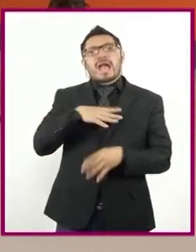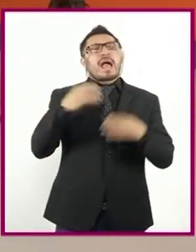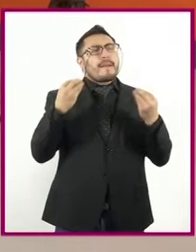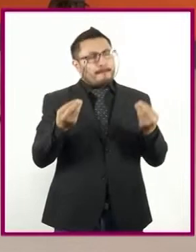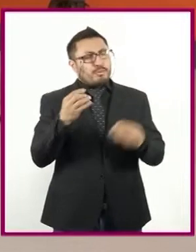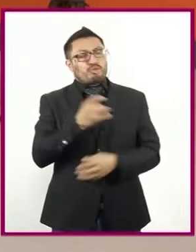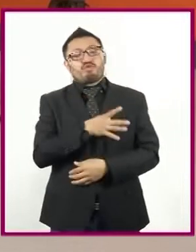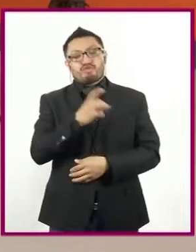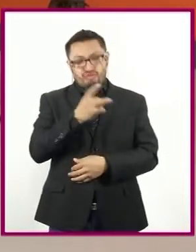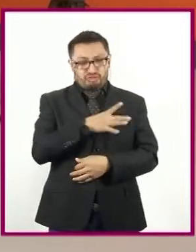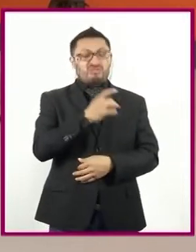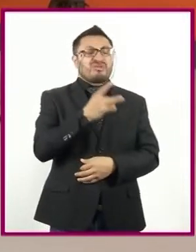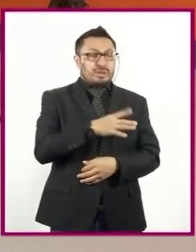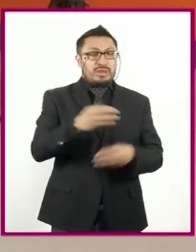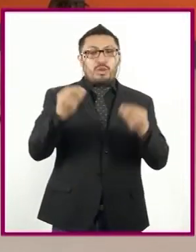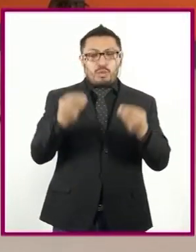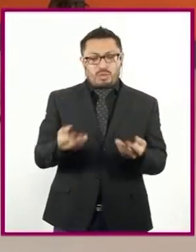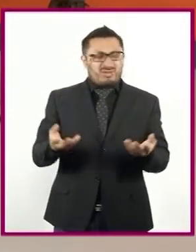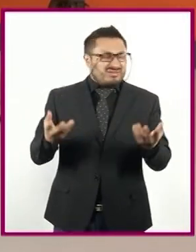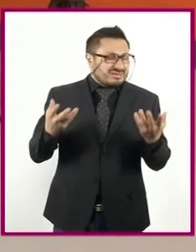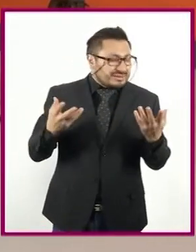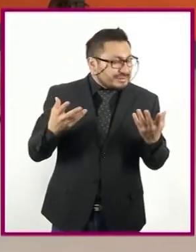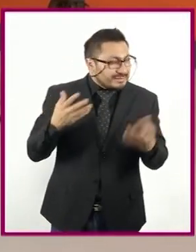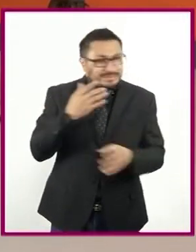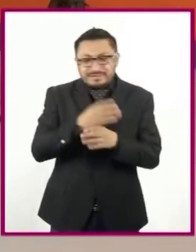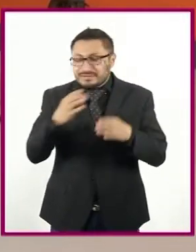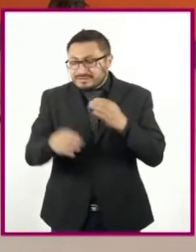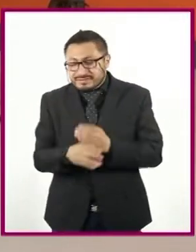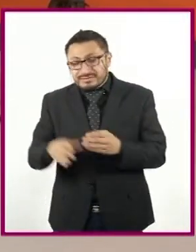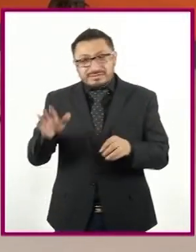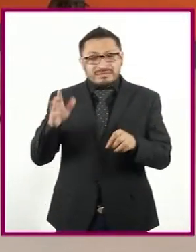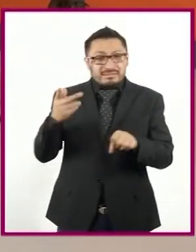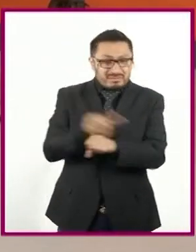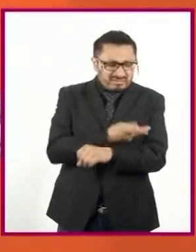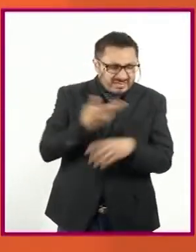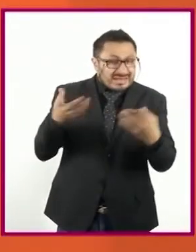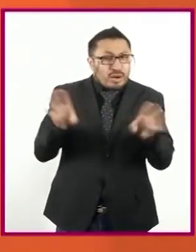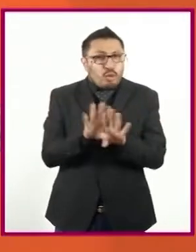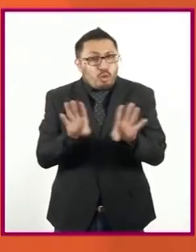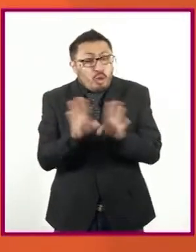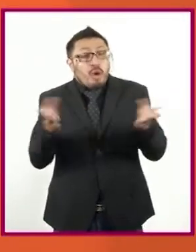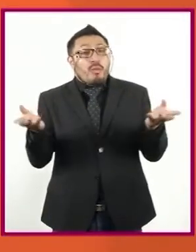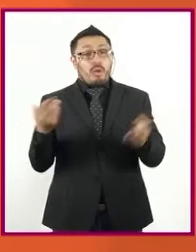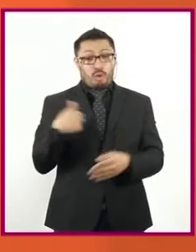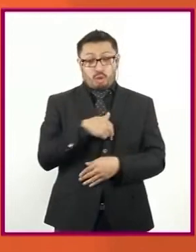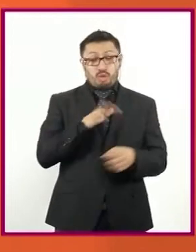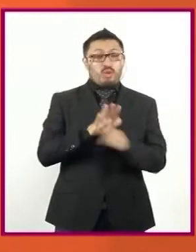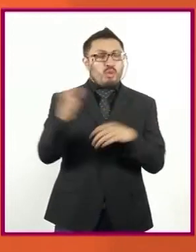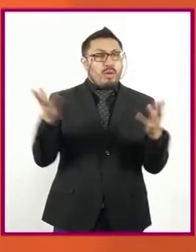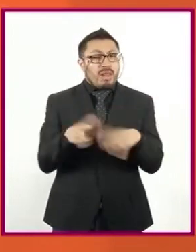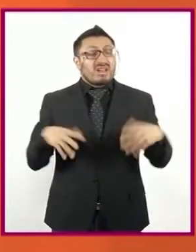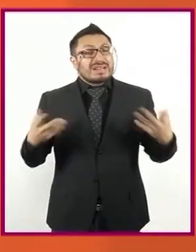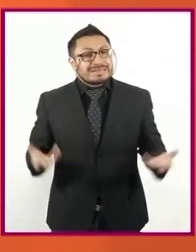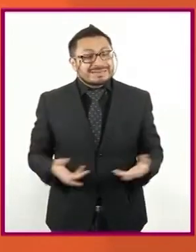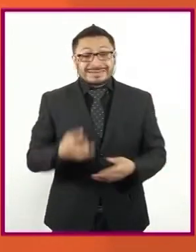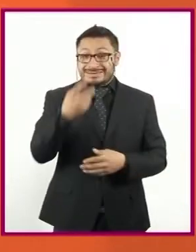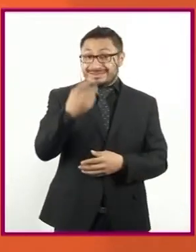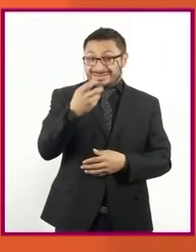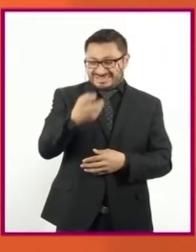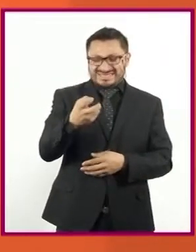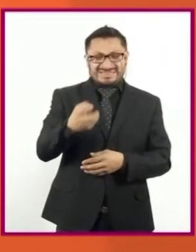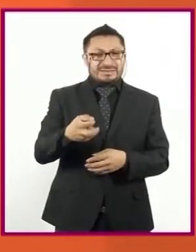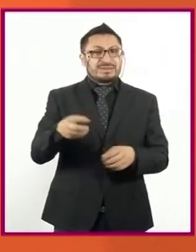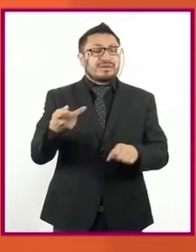miedo, mucho temor de todo lo que iba a ocurrir, cómo íbamos a hacer. Esto que nos está pasando es